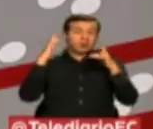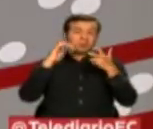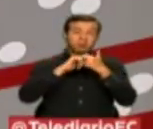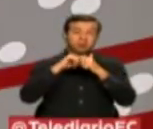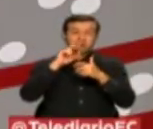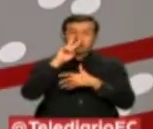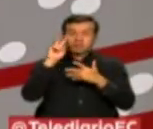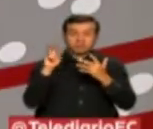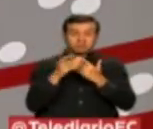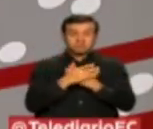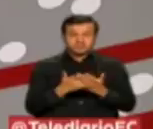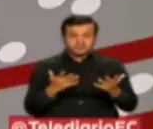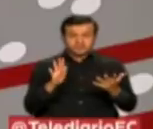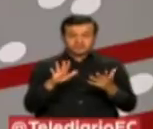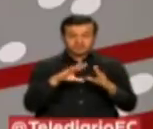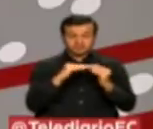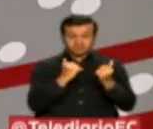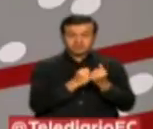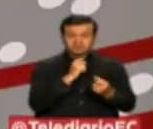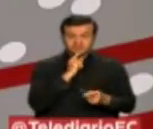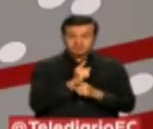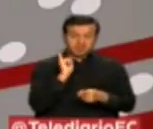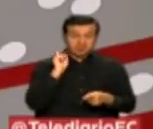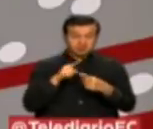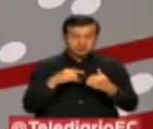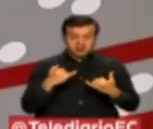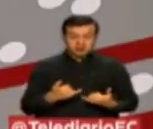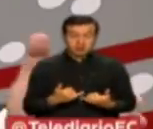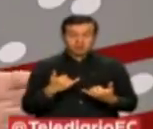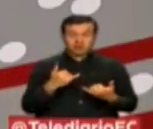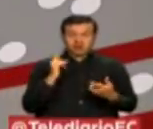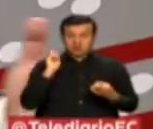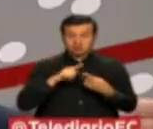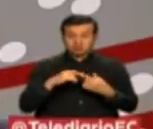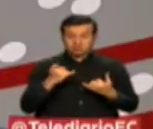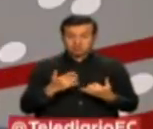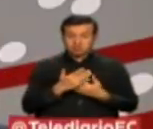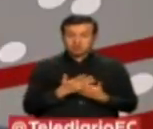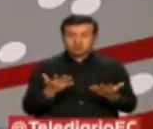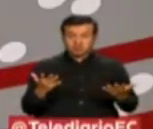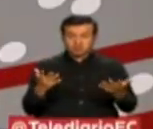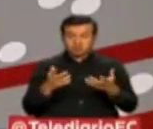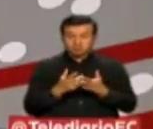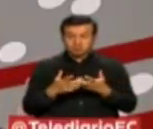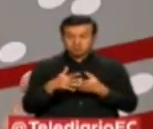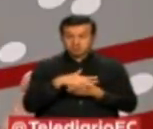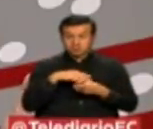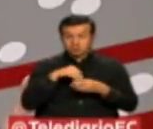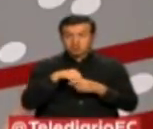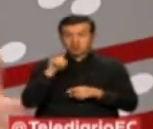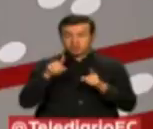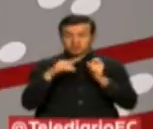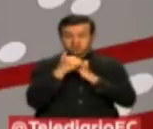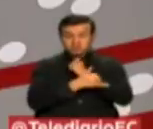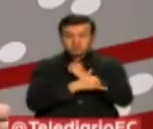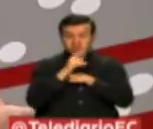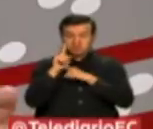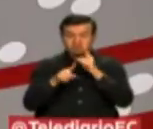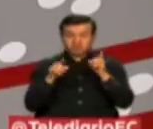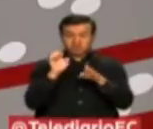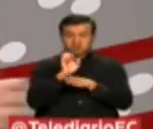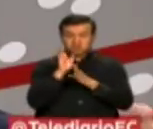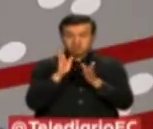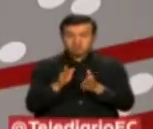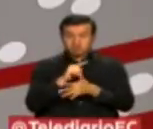llevado al seno de esa comisión. Hasta el momento, como le digo yo, o sea, la flota pesquera de varios países, inclusive la ecuatoriana,